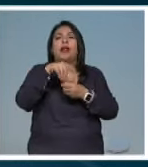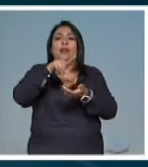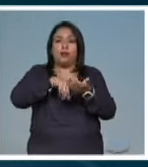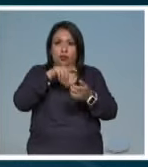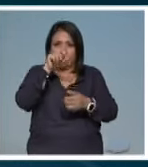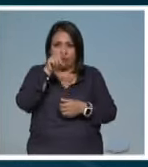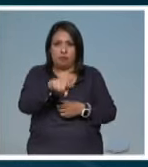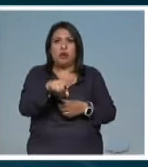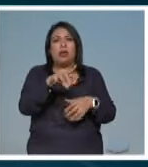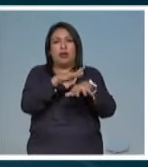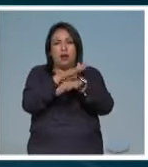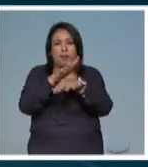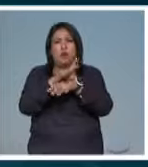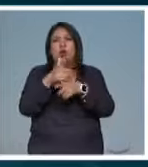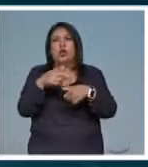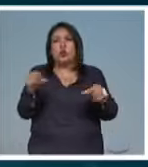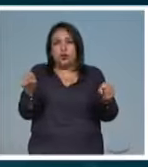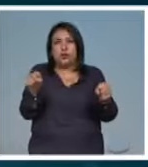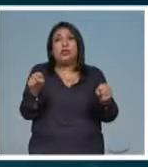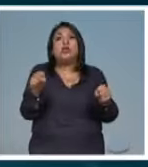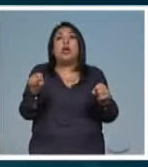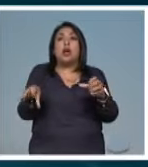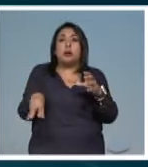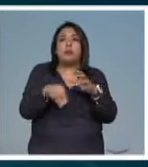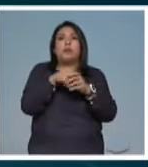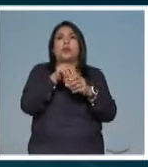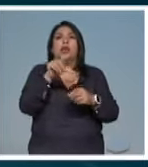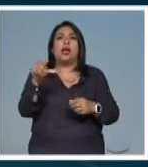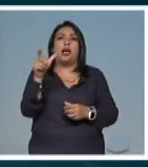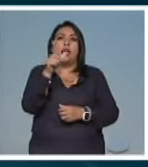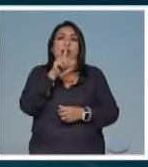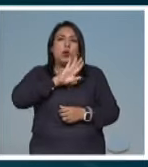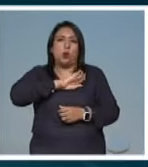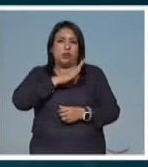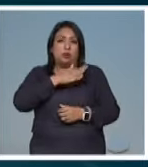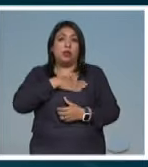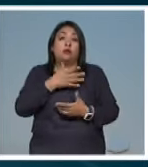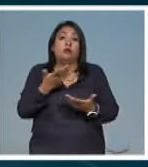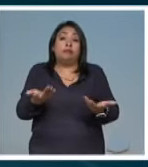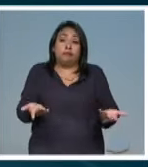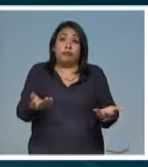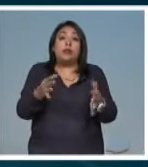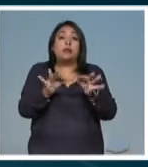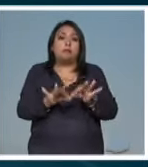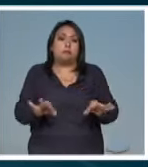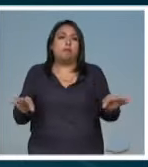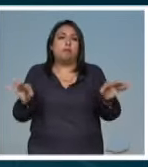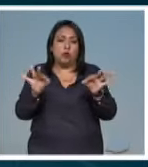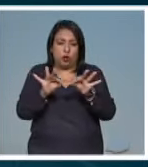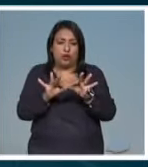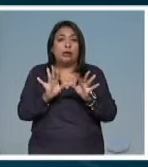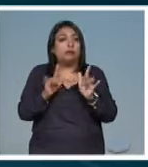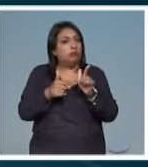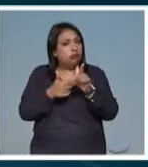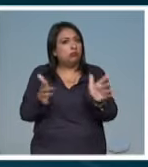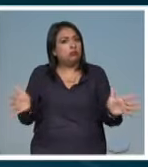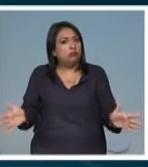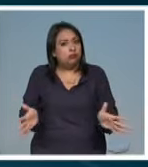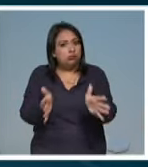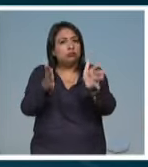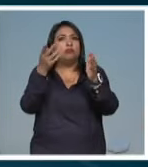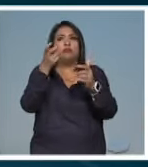también de estas variantes lingüísticas que ya se han integrado a la lengua española. Así que bueno, pues importante que se siga